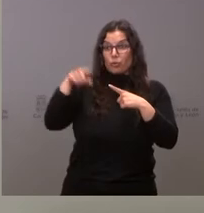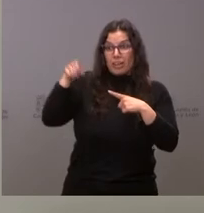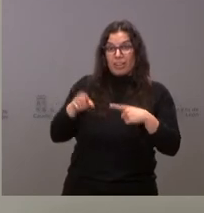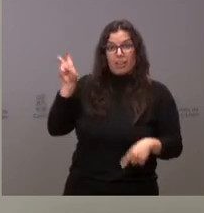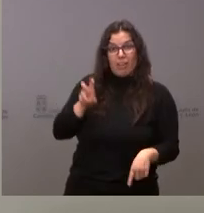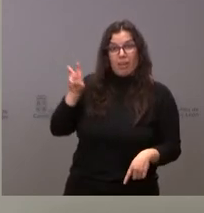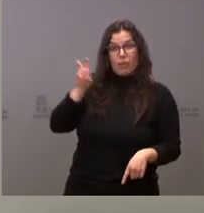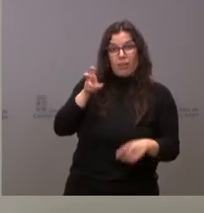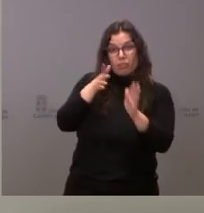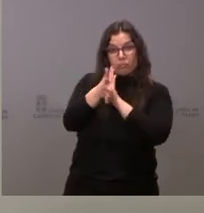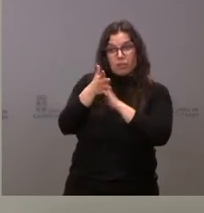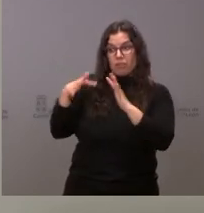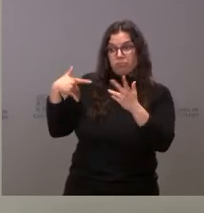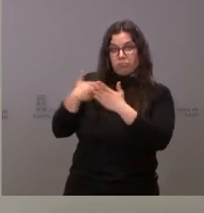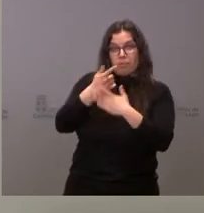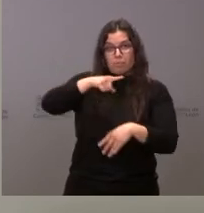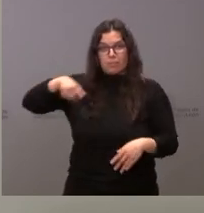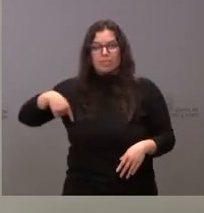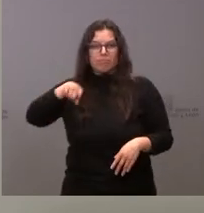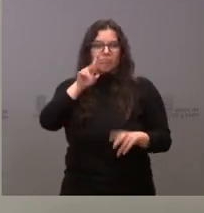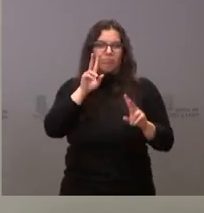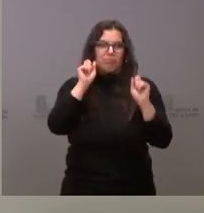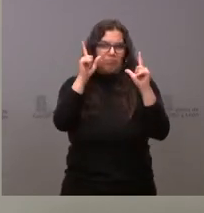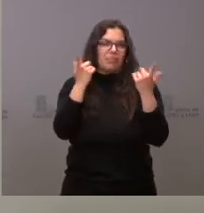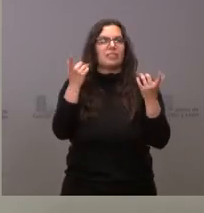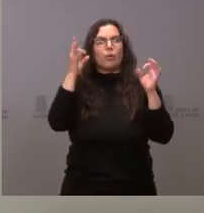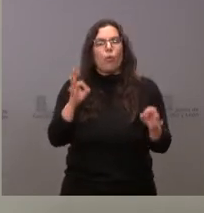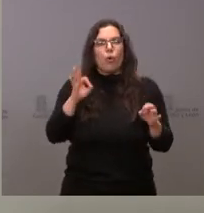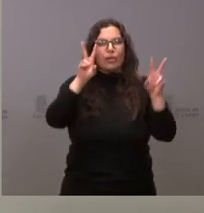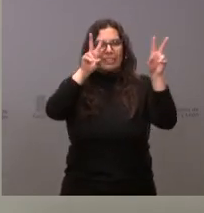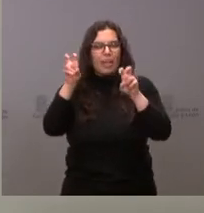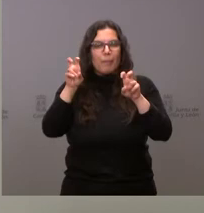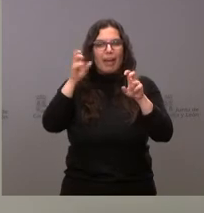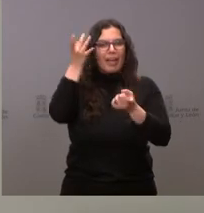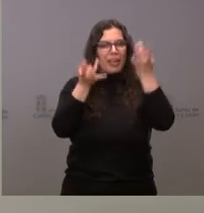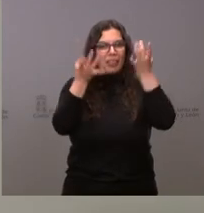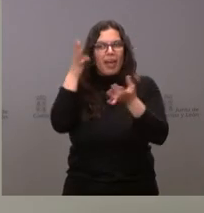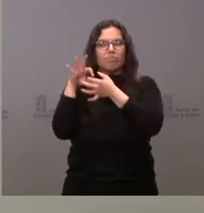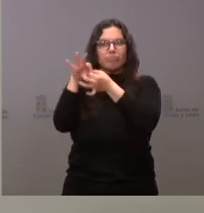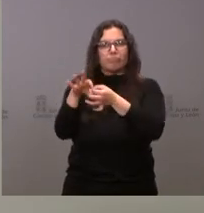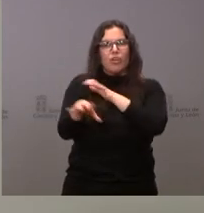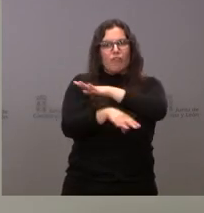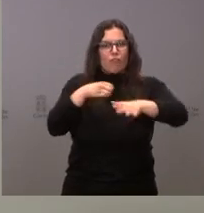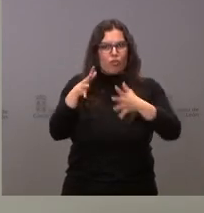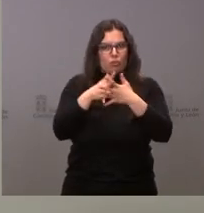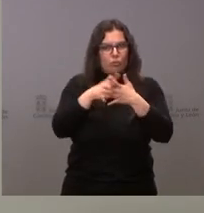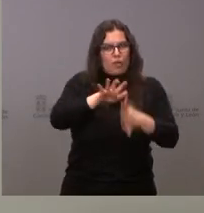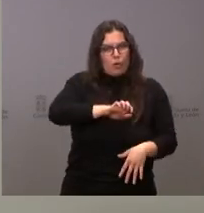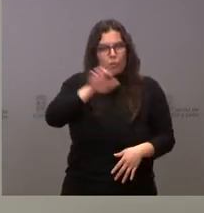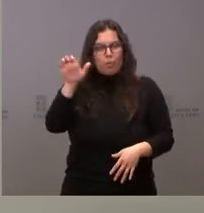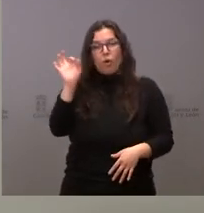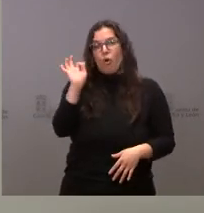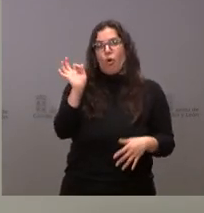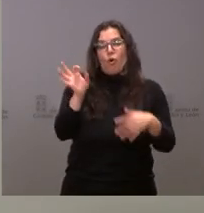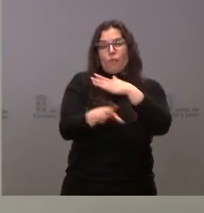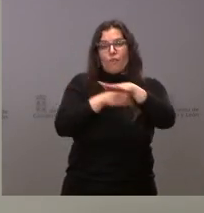estos meses habrán visto ustedes que son cuestiones iniciativas o inversiones financiadas fondos estructurales europeos o con fondos